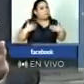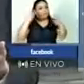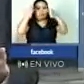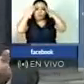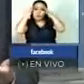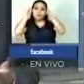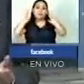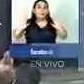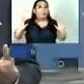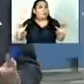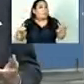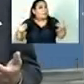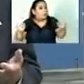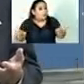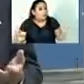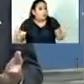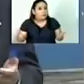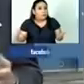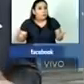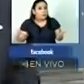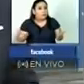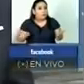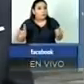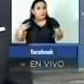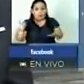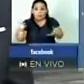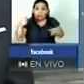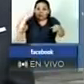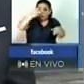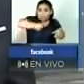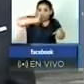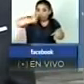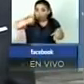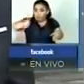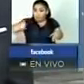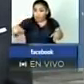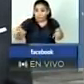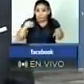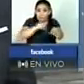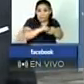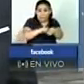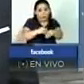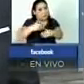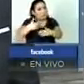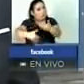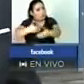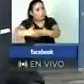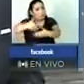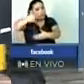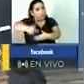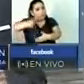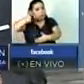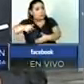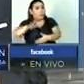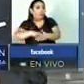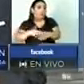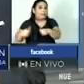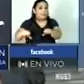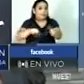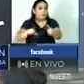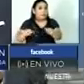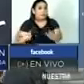cómo se va a comportar la recaudación de cotizaciones durante los próximos meses, porque esta depende